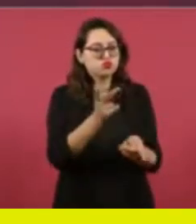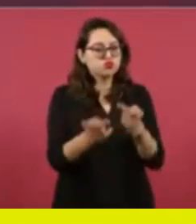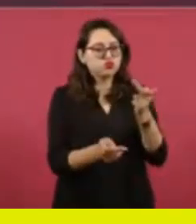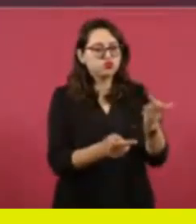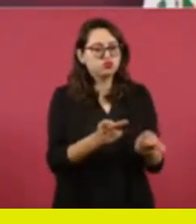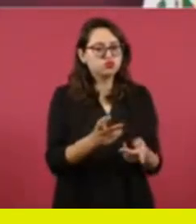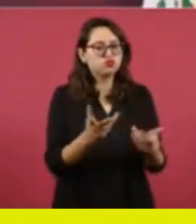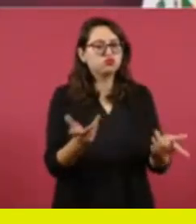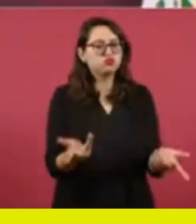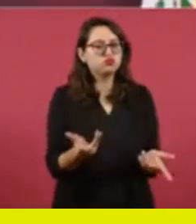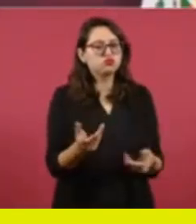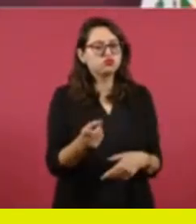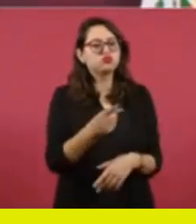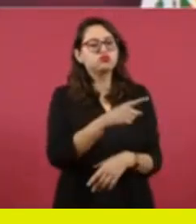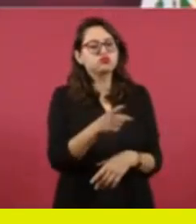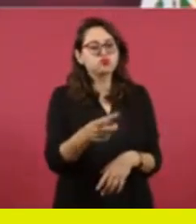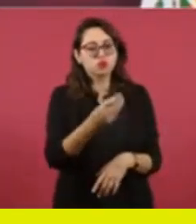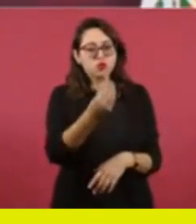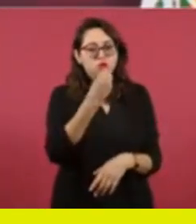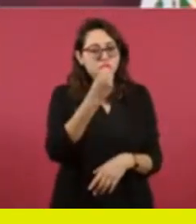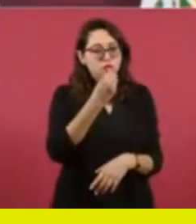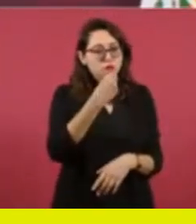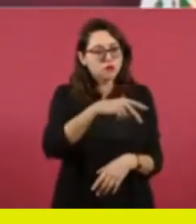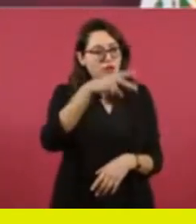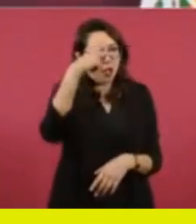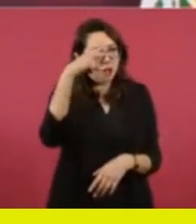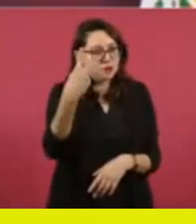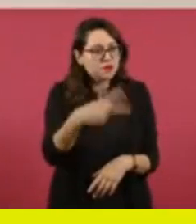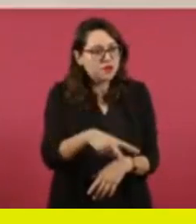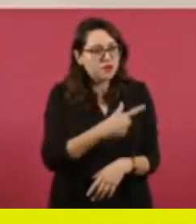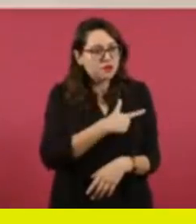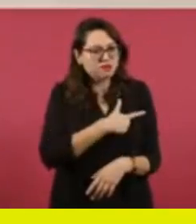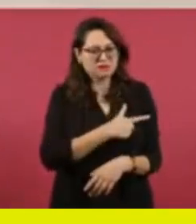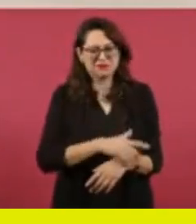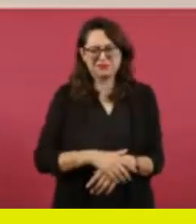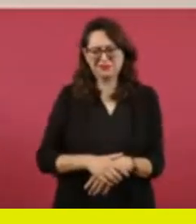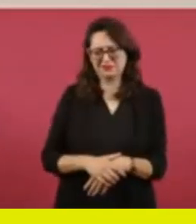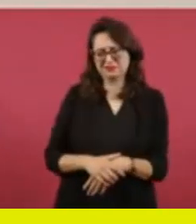comida mexicana, algo así. Híjole, pobres.